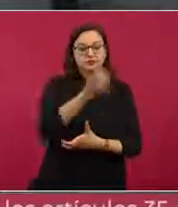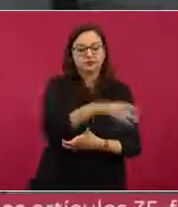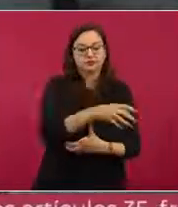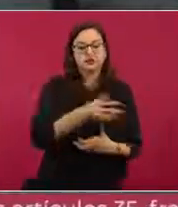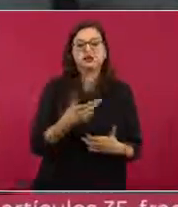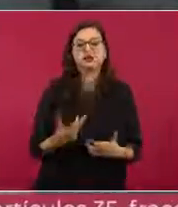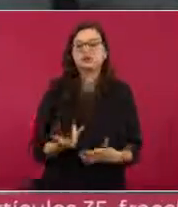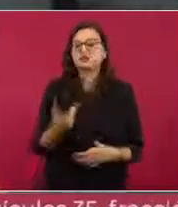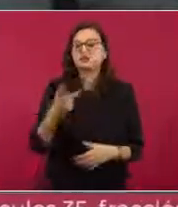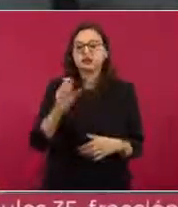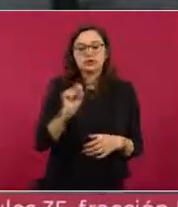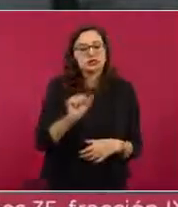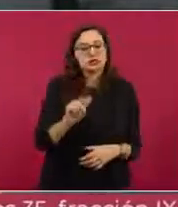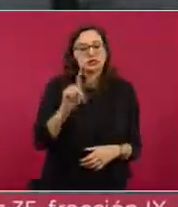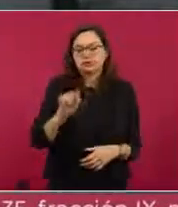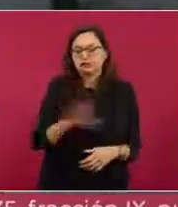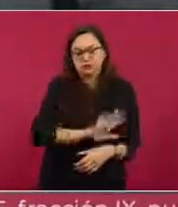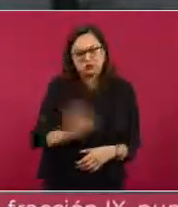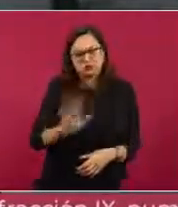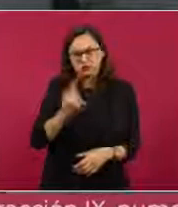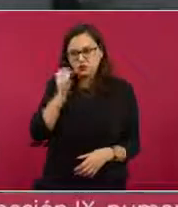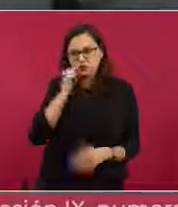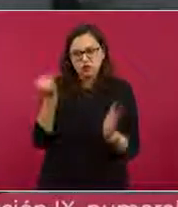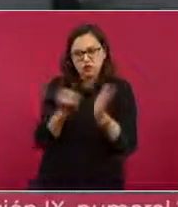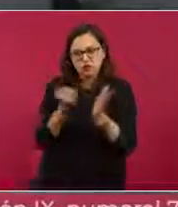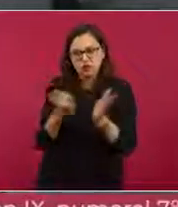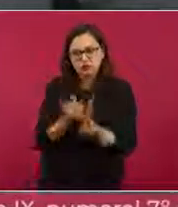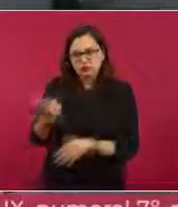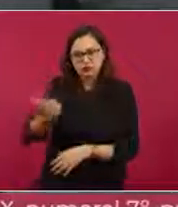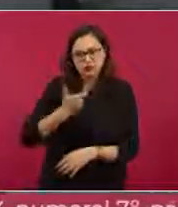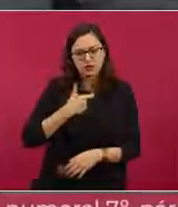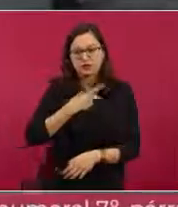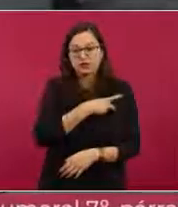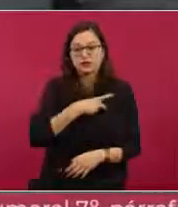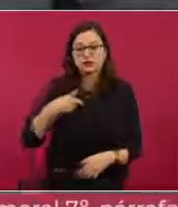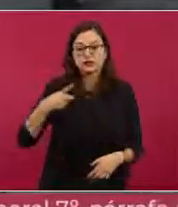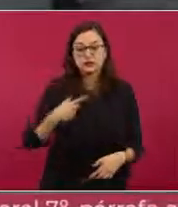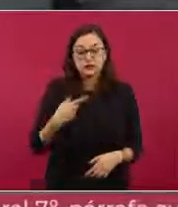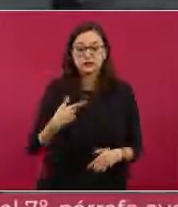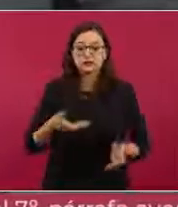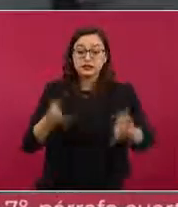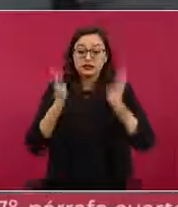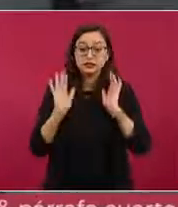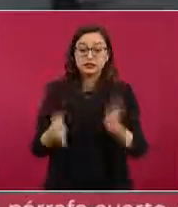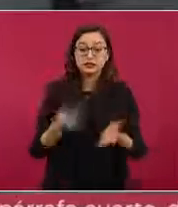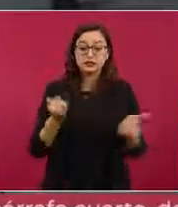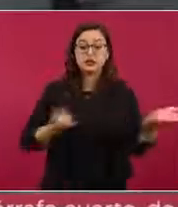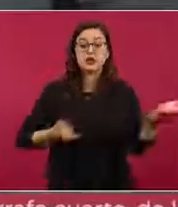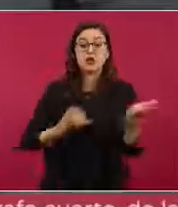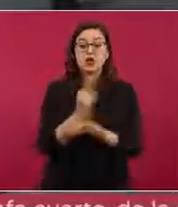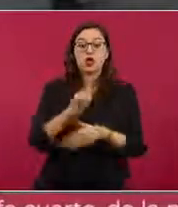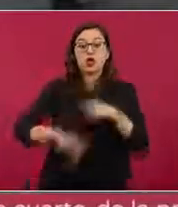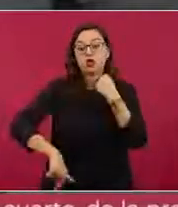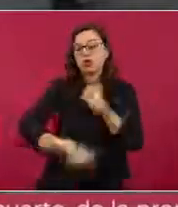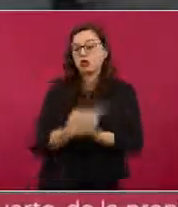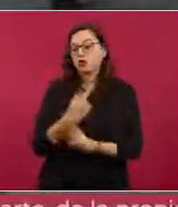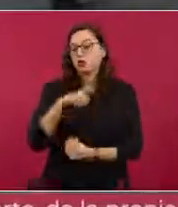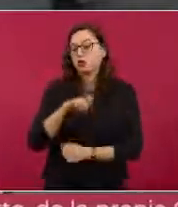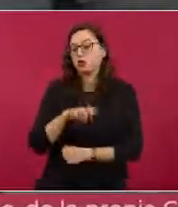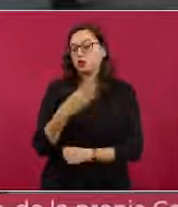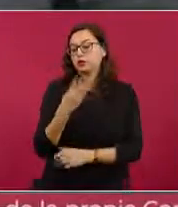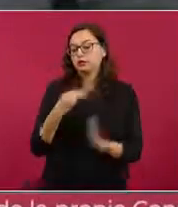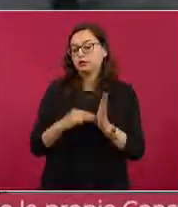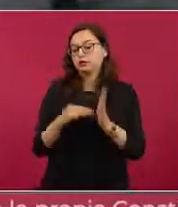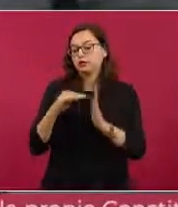cuenta. Él se amparó en el 2018 y se acaba de determinar que tiene que pagar 12.3 millones